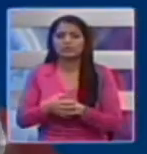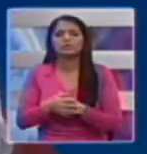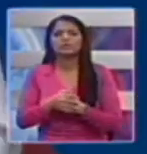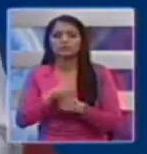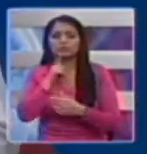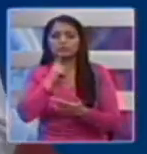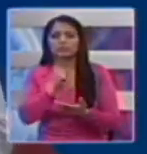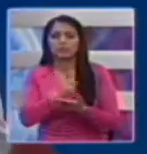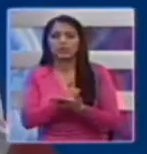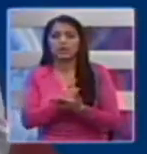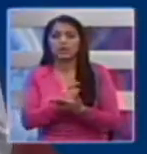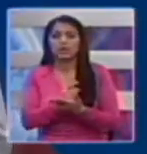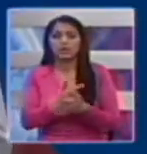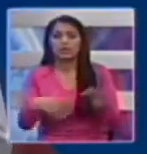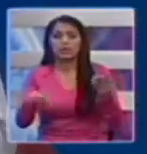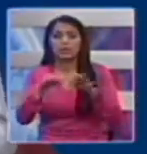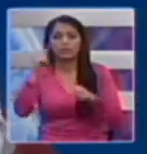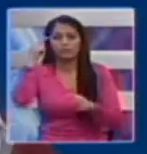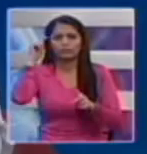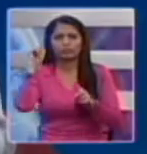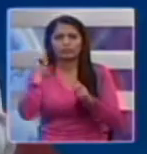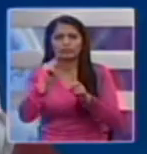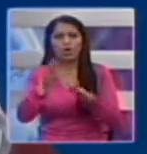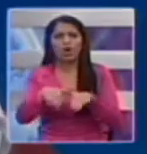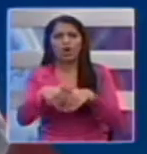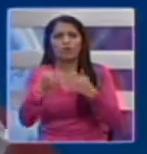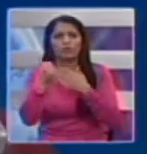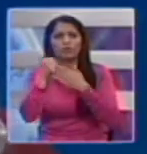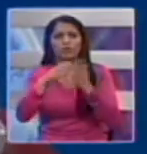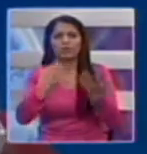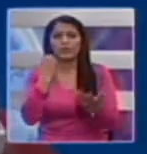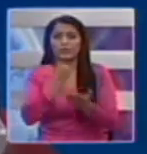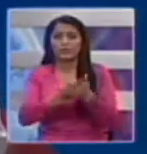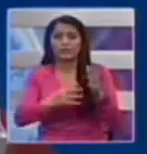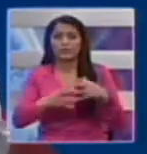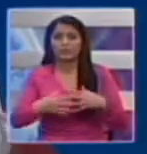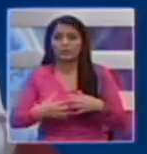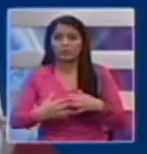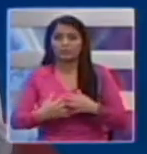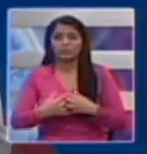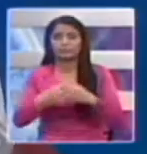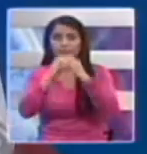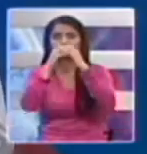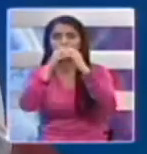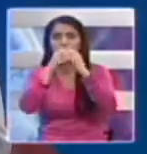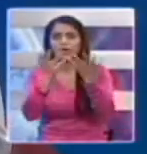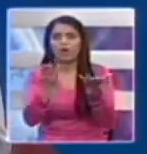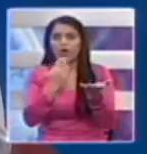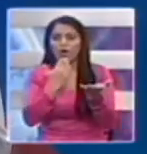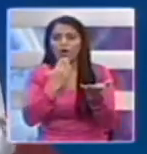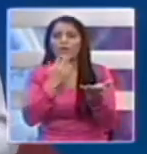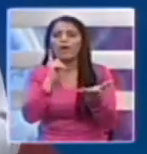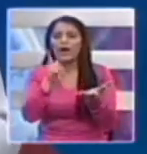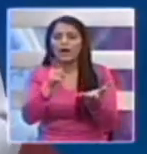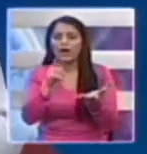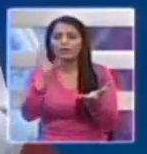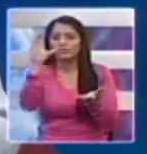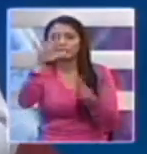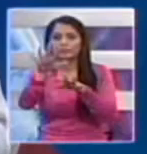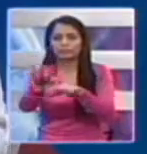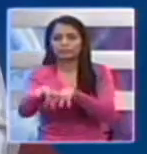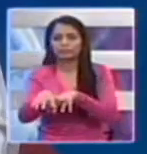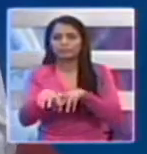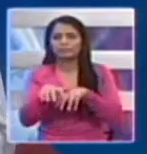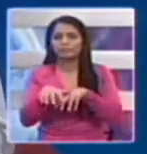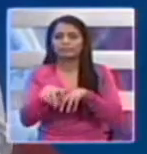la solución del país. Hay que reactivar el sector agropecuario. Vea usted cuánto ganaríamos hoy